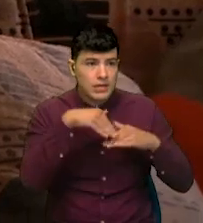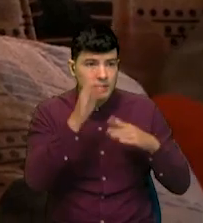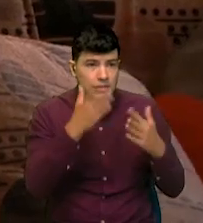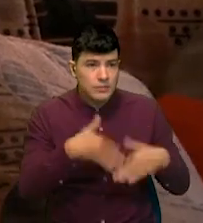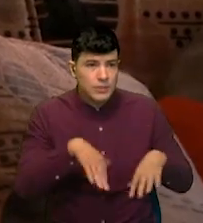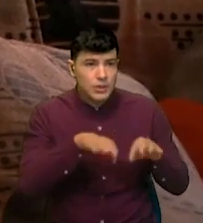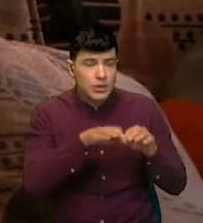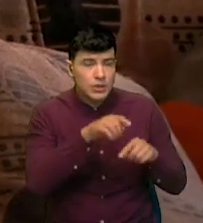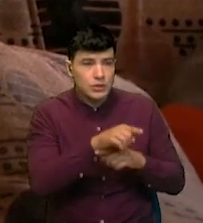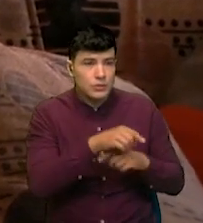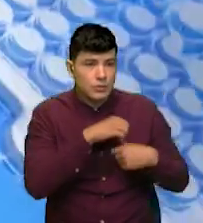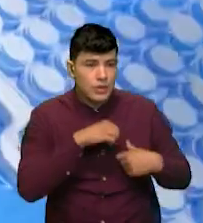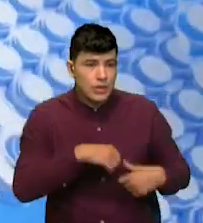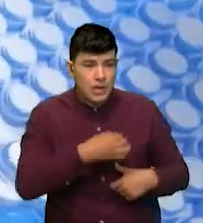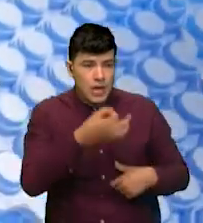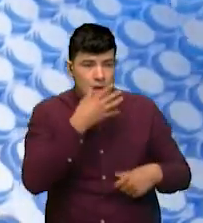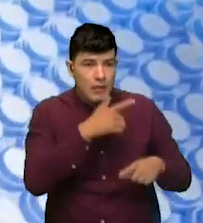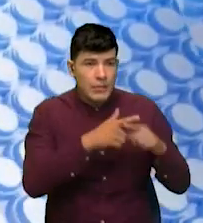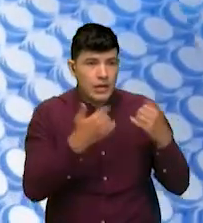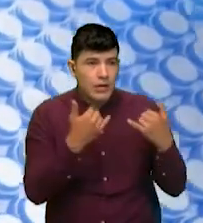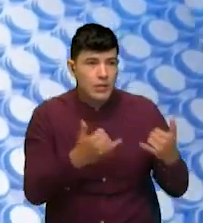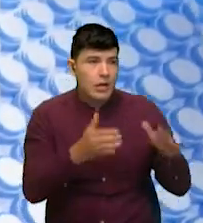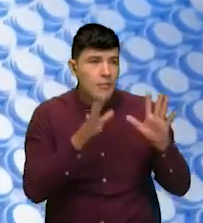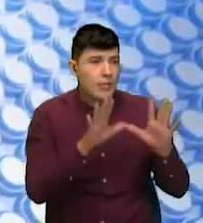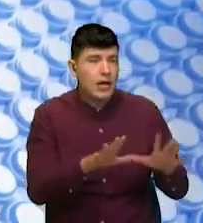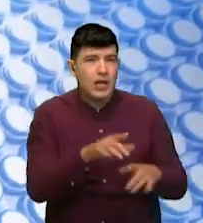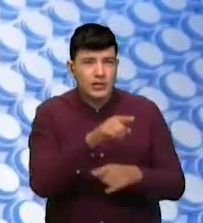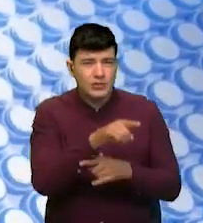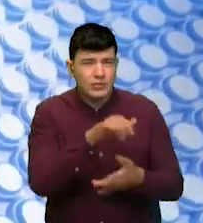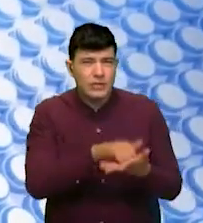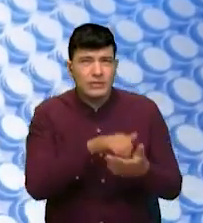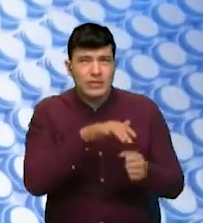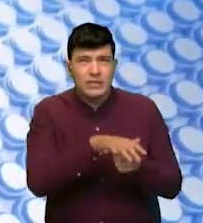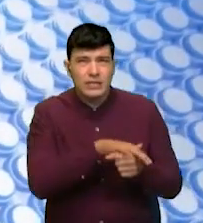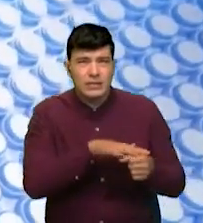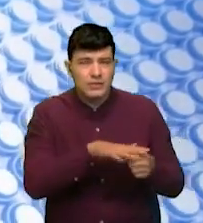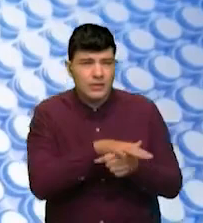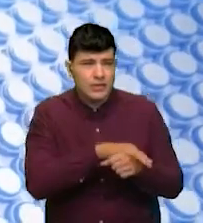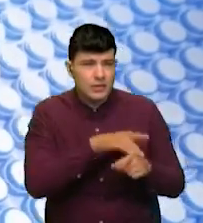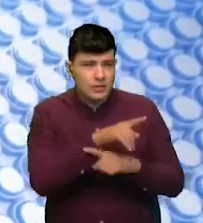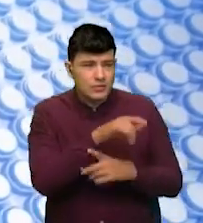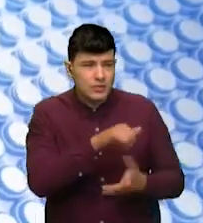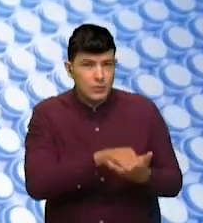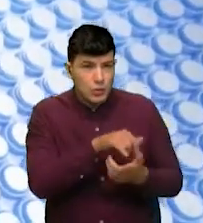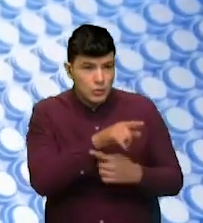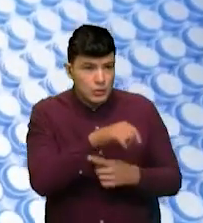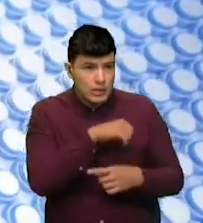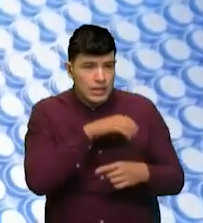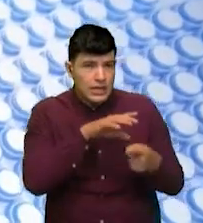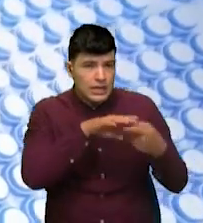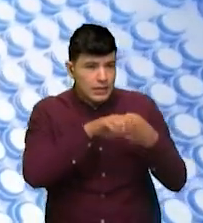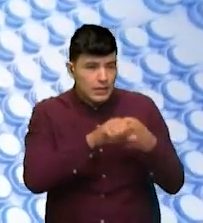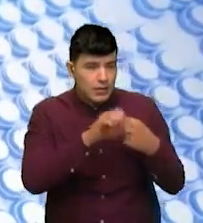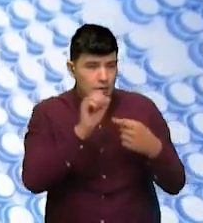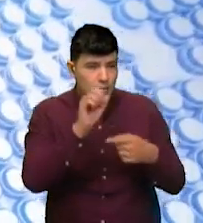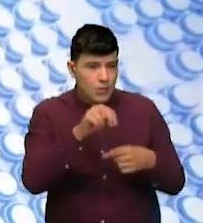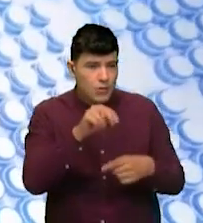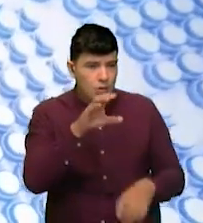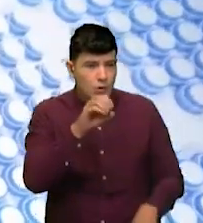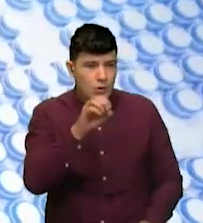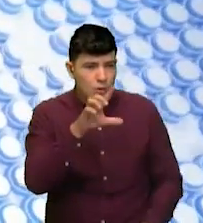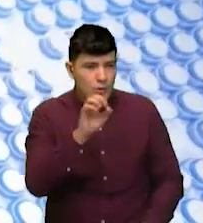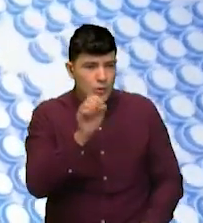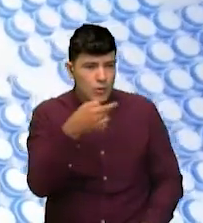corazón y eso no las tiene en standby lo mismo los de él tiene cita con el oncólogo unos